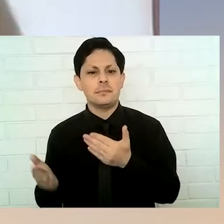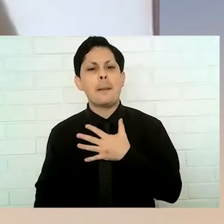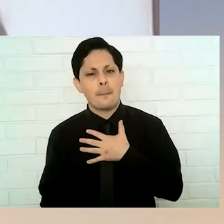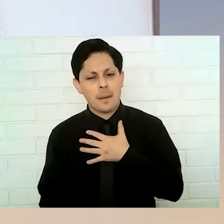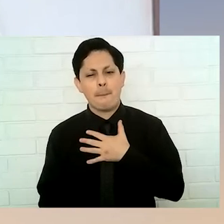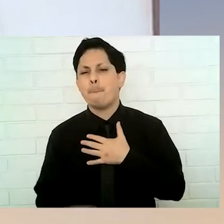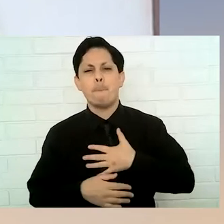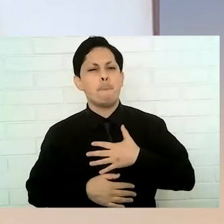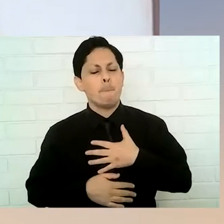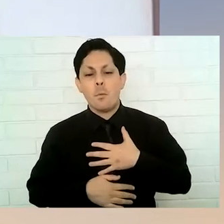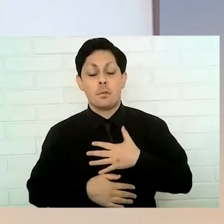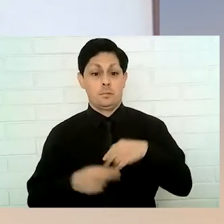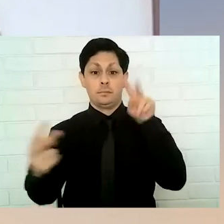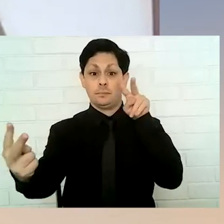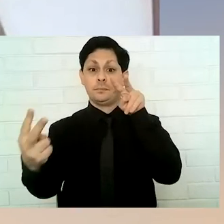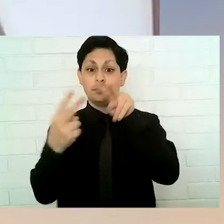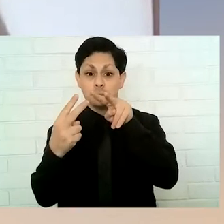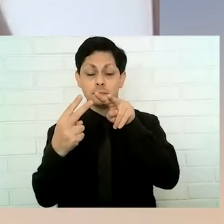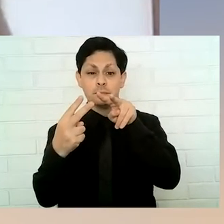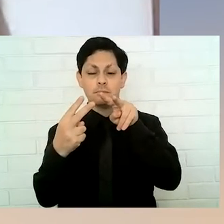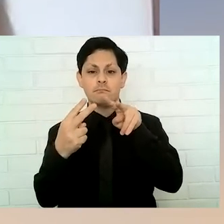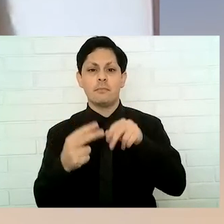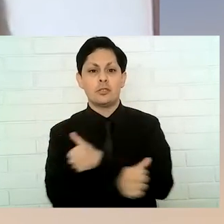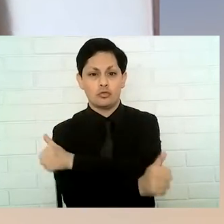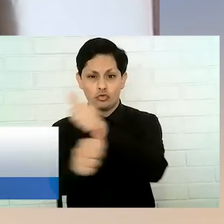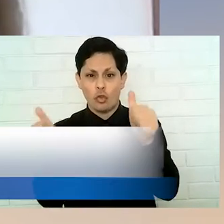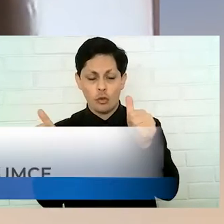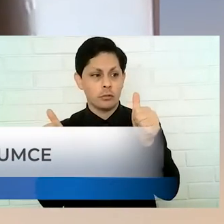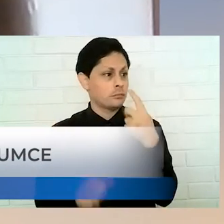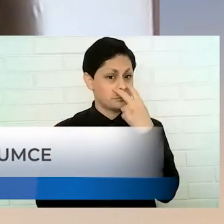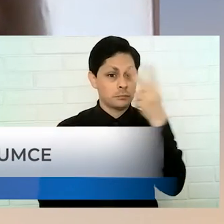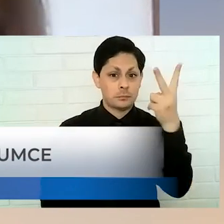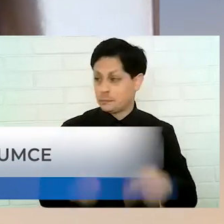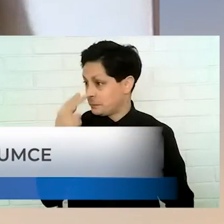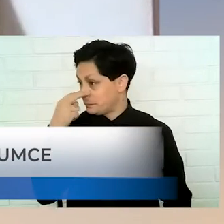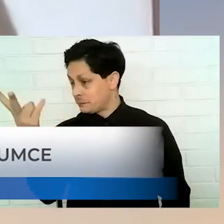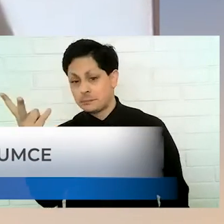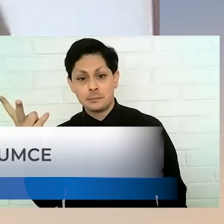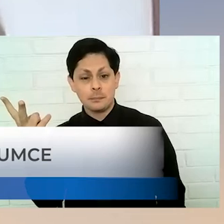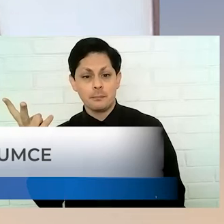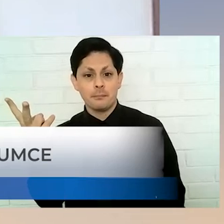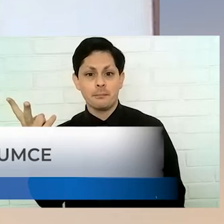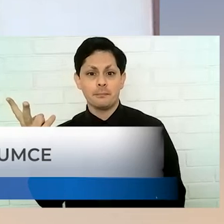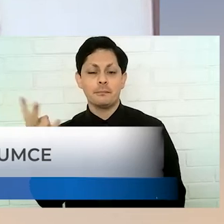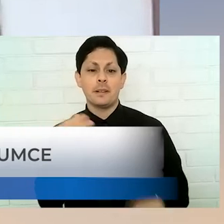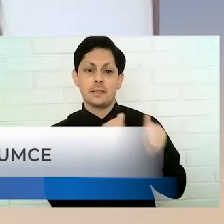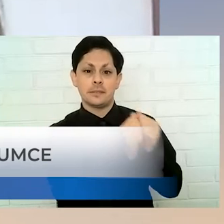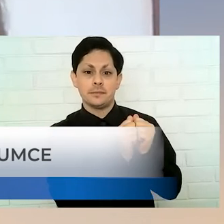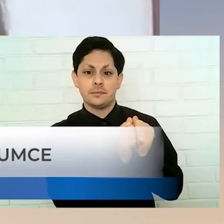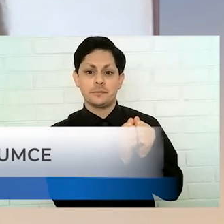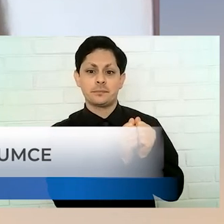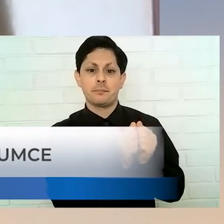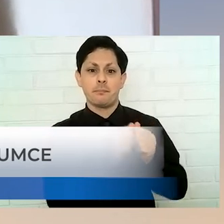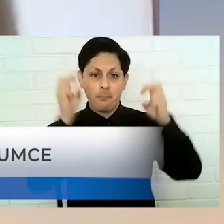muy grato encontrarme con todas y todos ustedes, acá con la colega